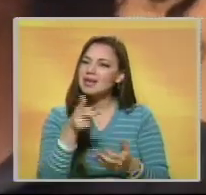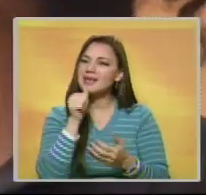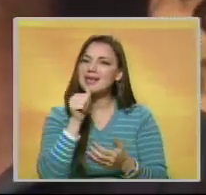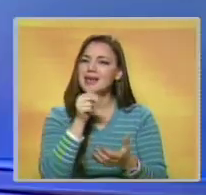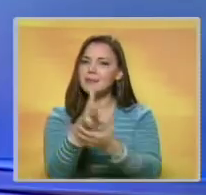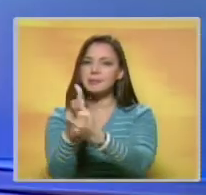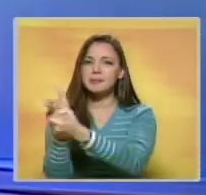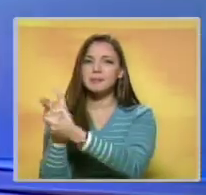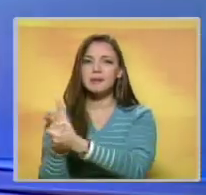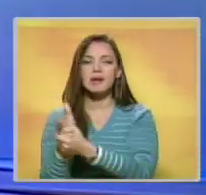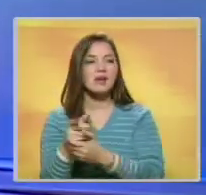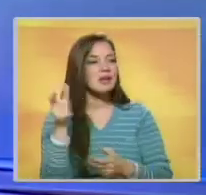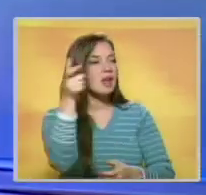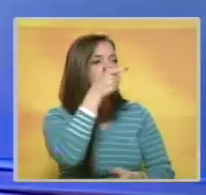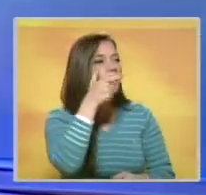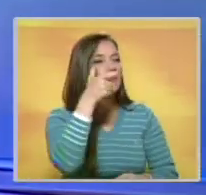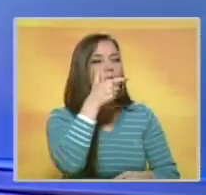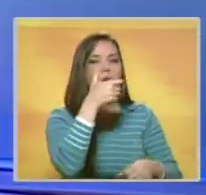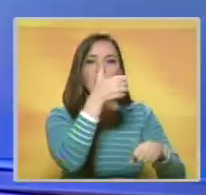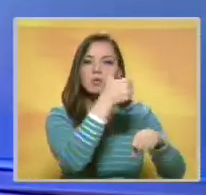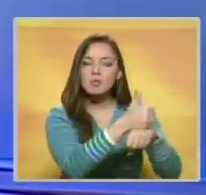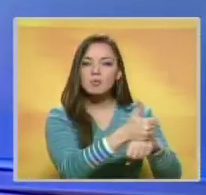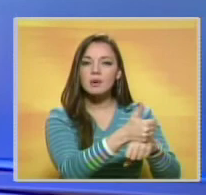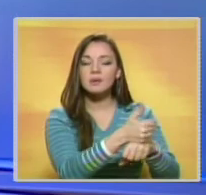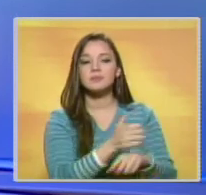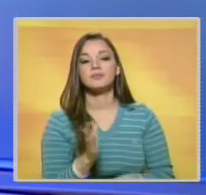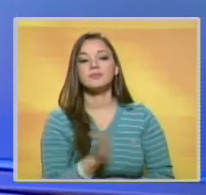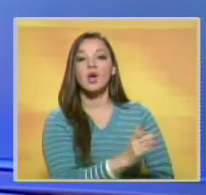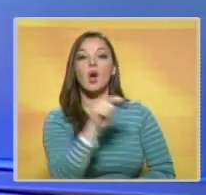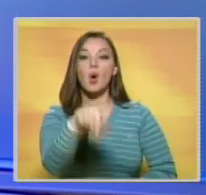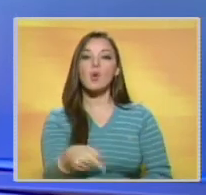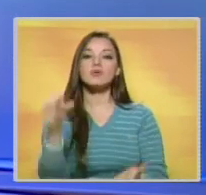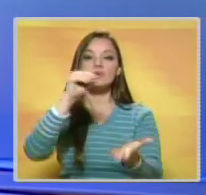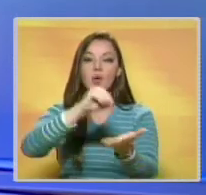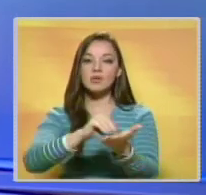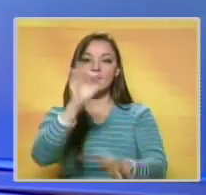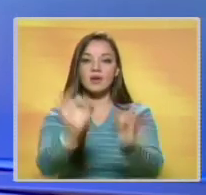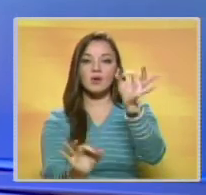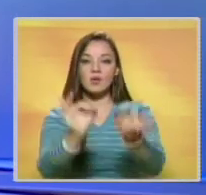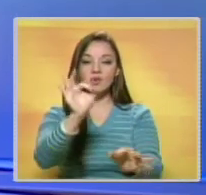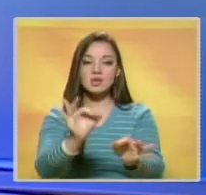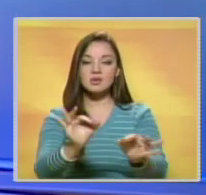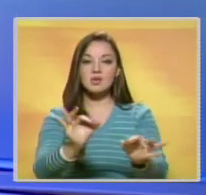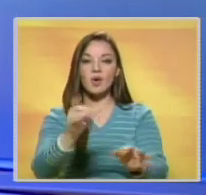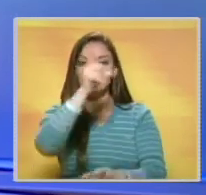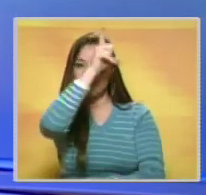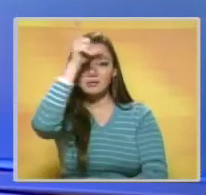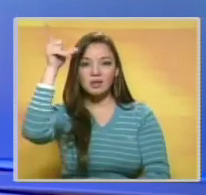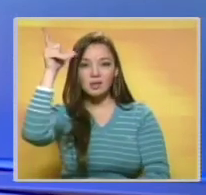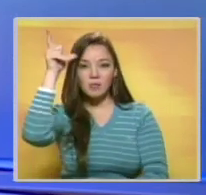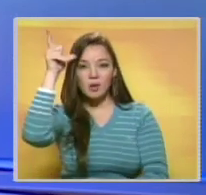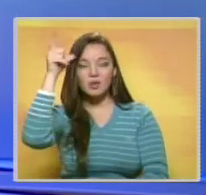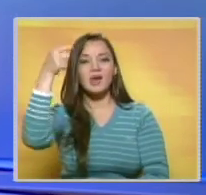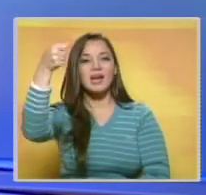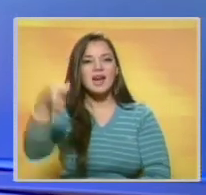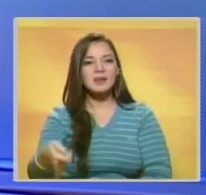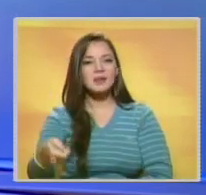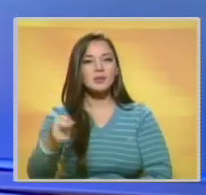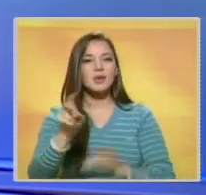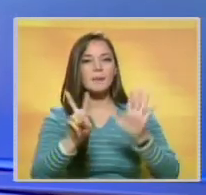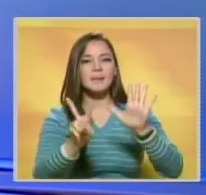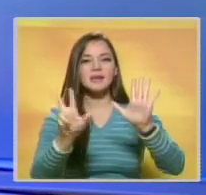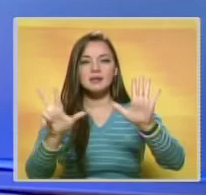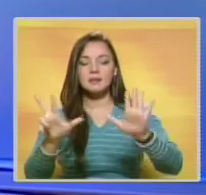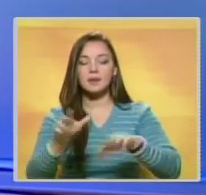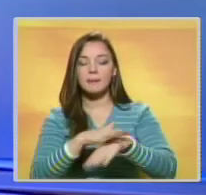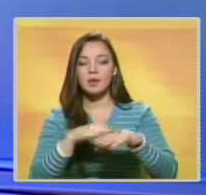responsables. Hoy se reanuda el juicio contra Leopoldo López, coordinador de Voluntad, en el Tribunal 28, juicio a cargo